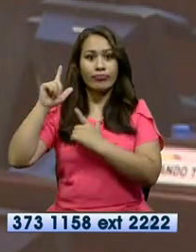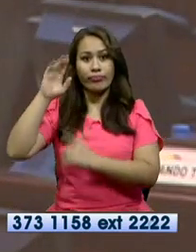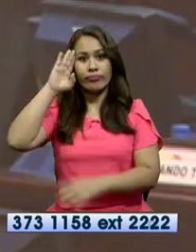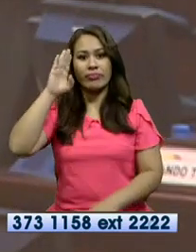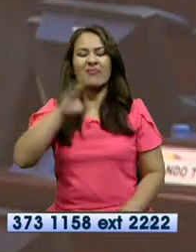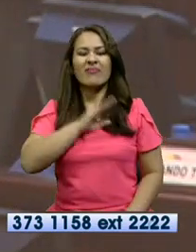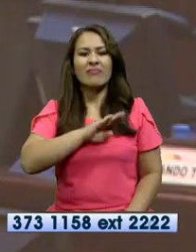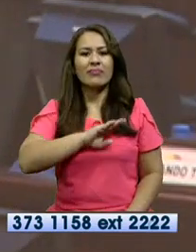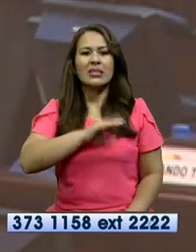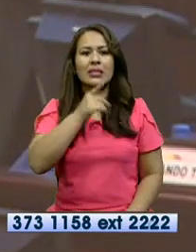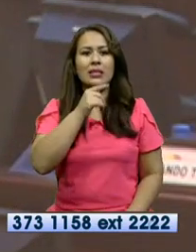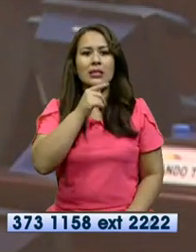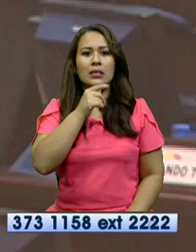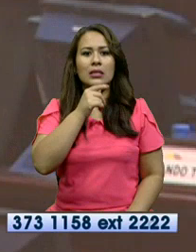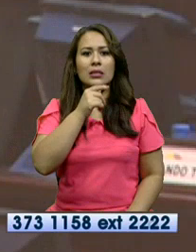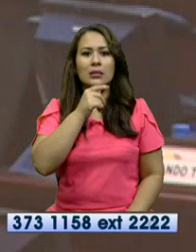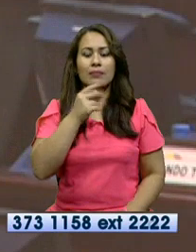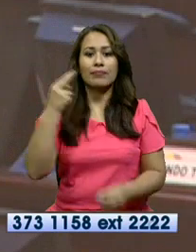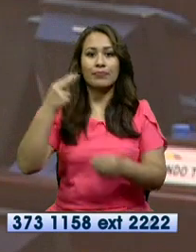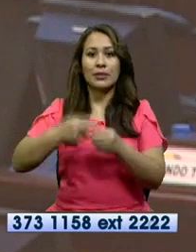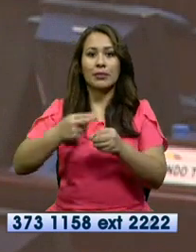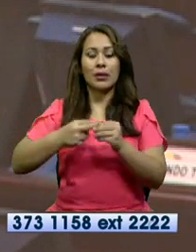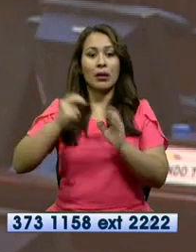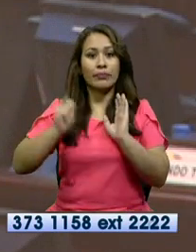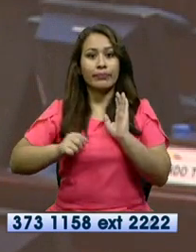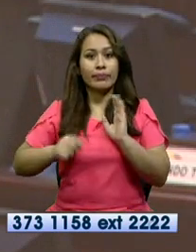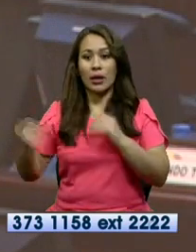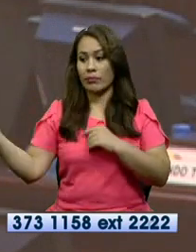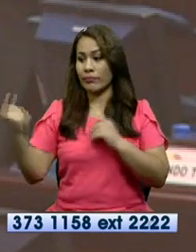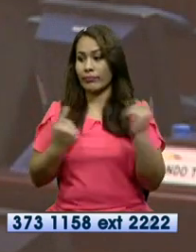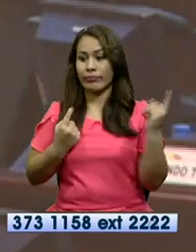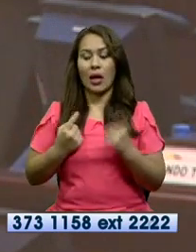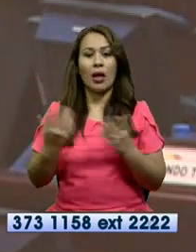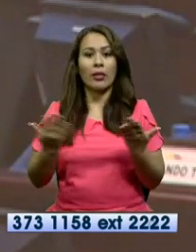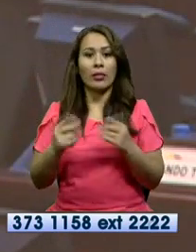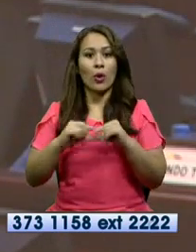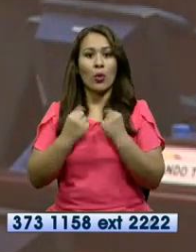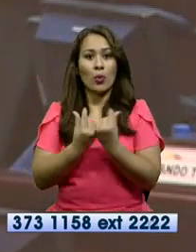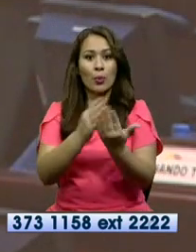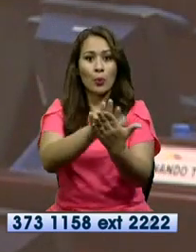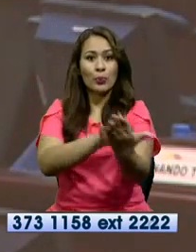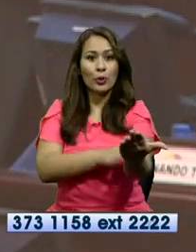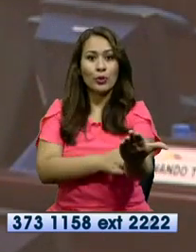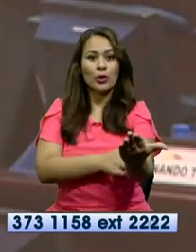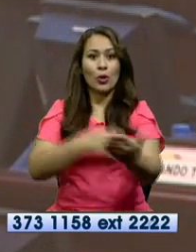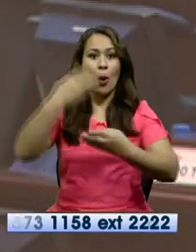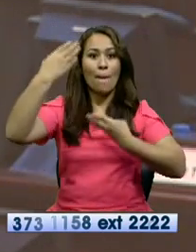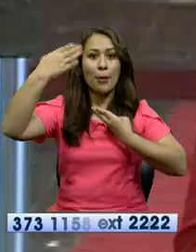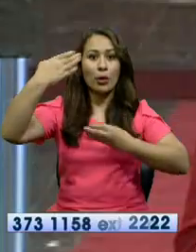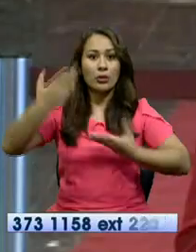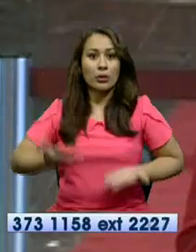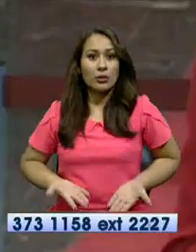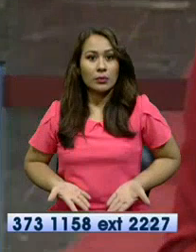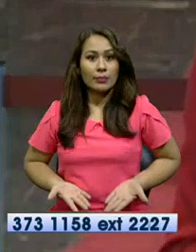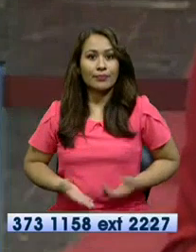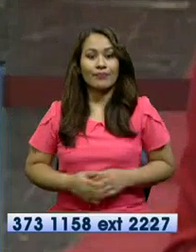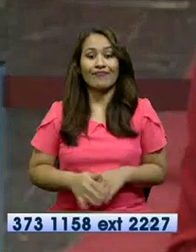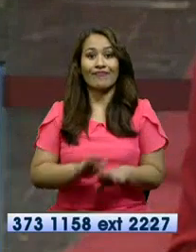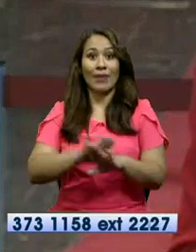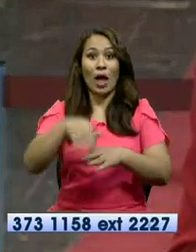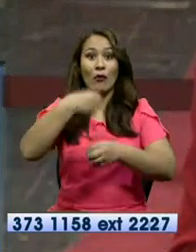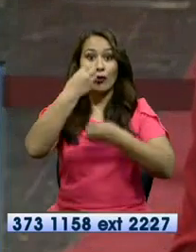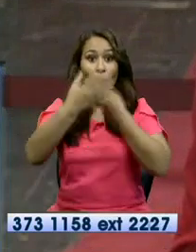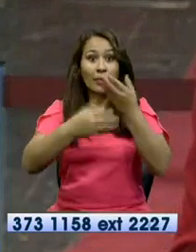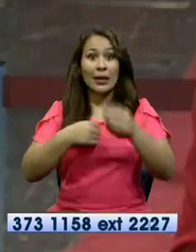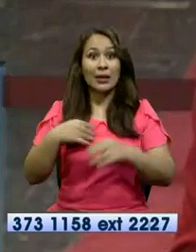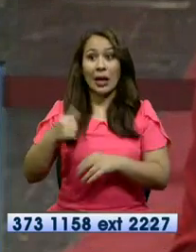indudablemente aquel que es parte legítimamente de un determinado proyecto político. Contarles también